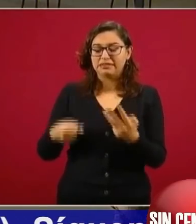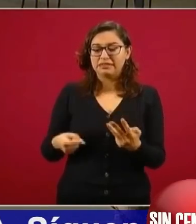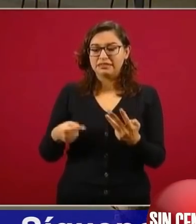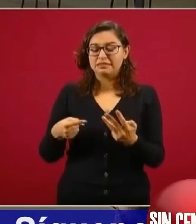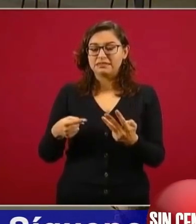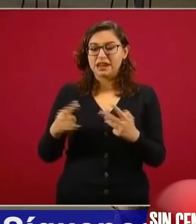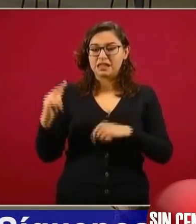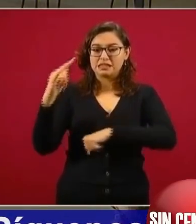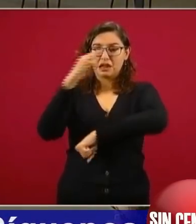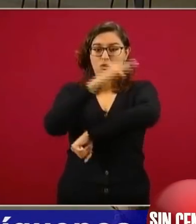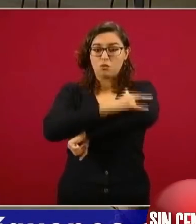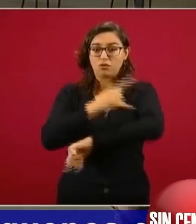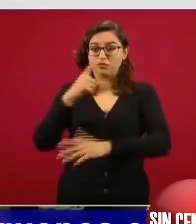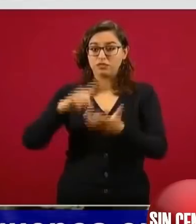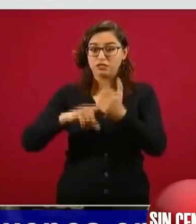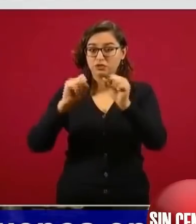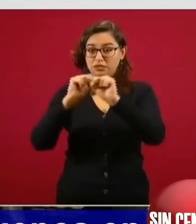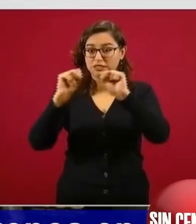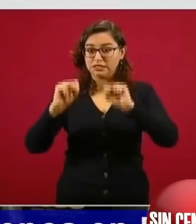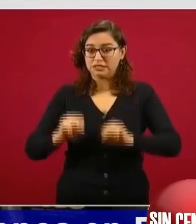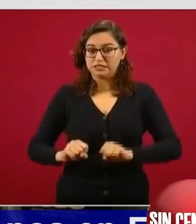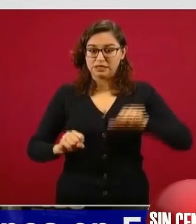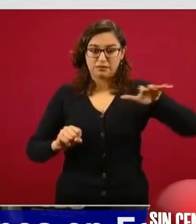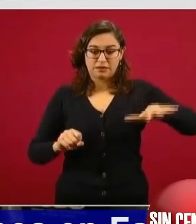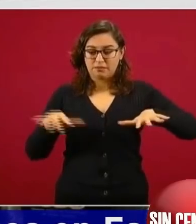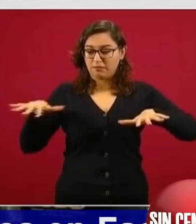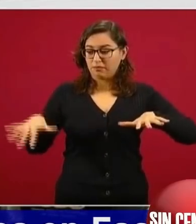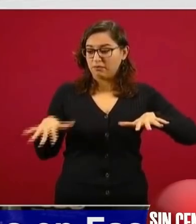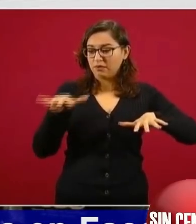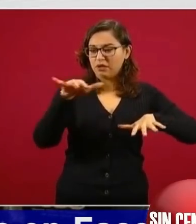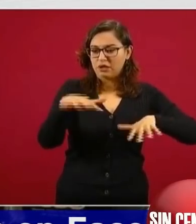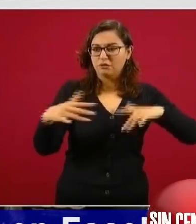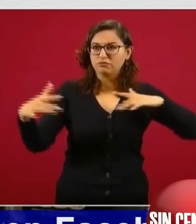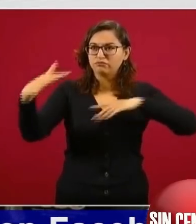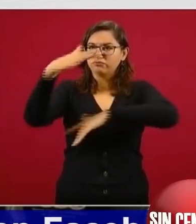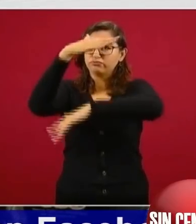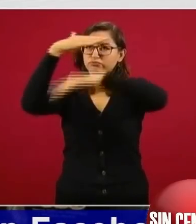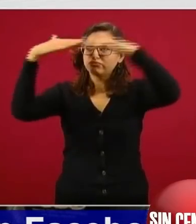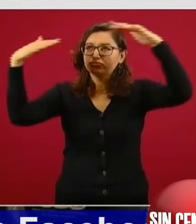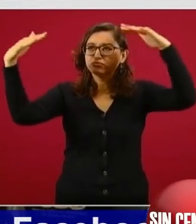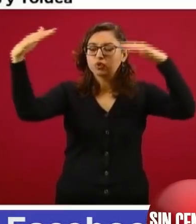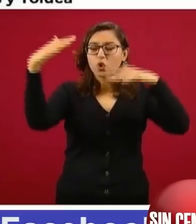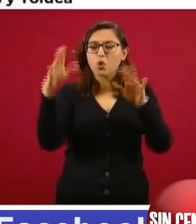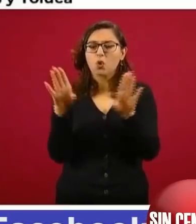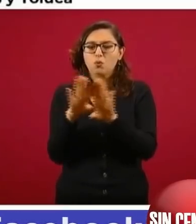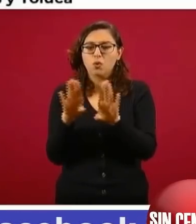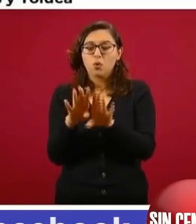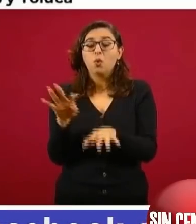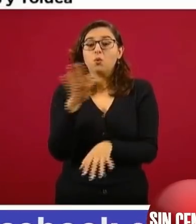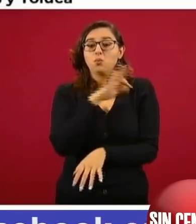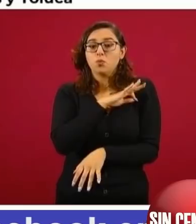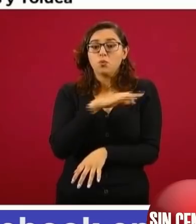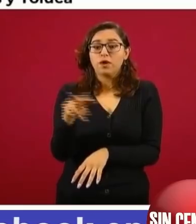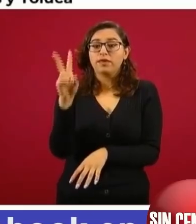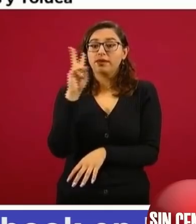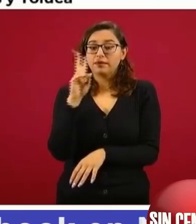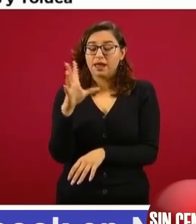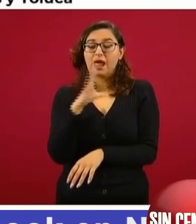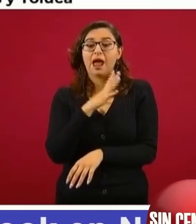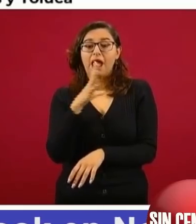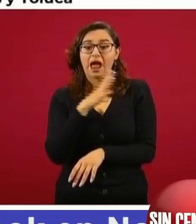principales del sistema. Como ustedes pueden ver, ahí está también los espacios de protección que se